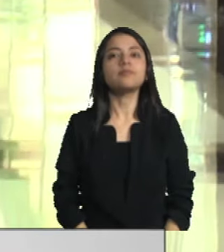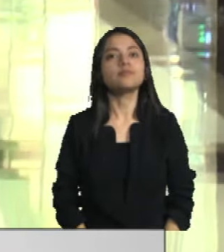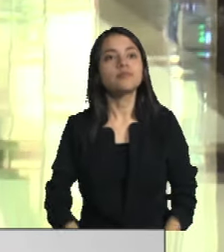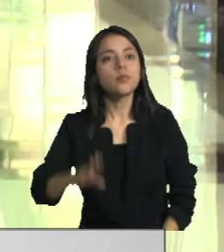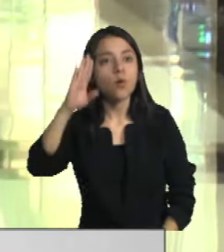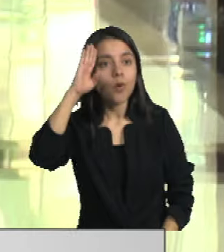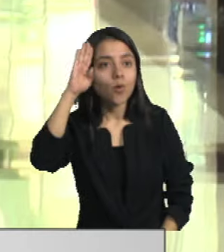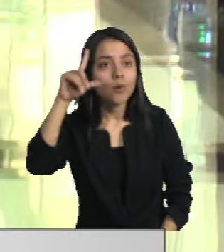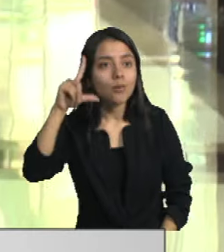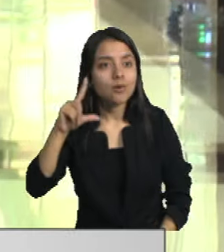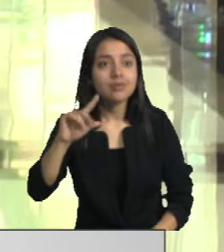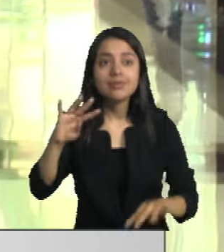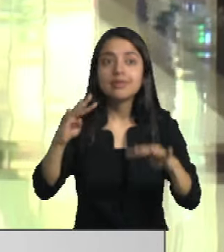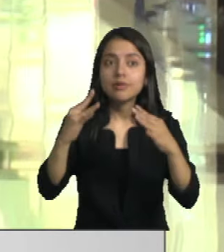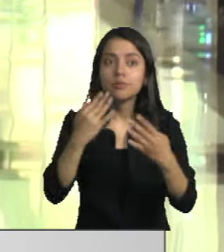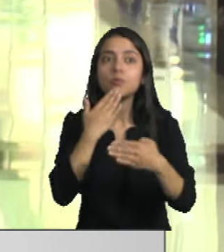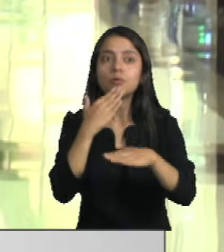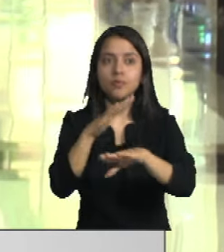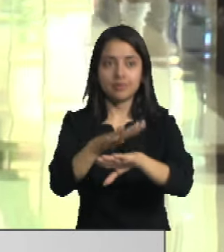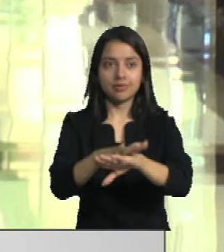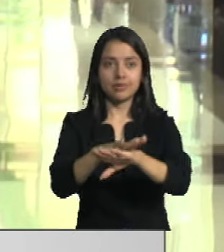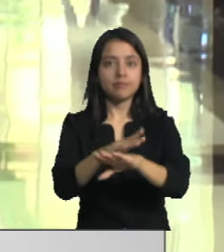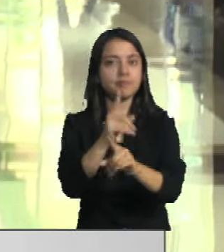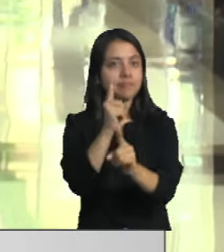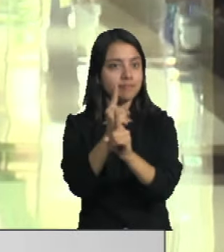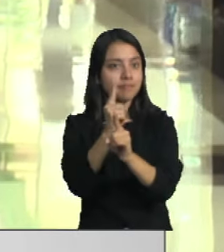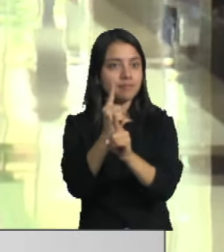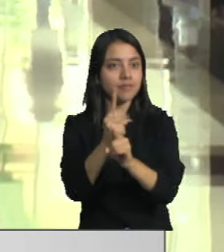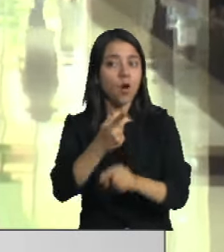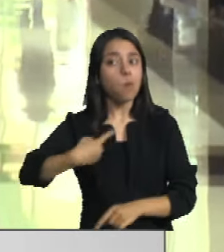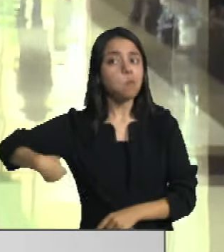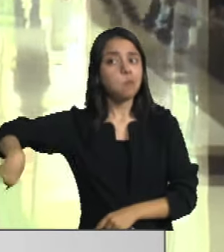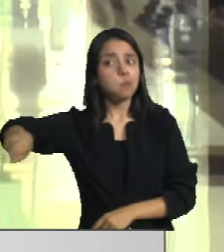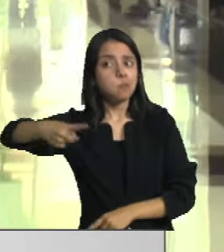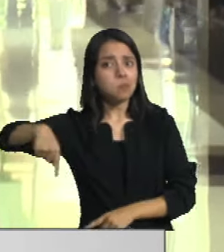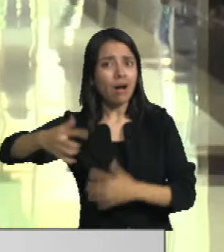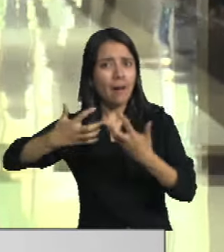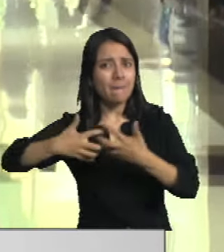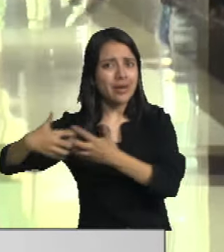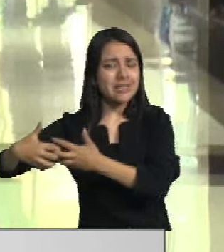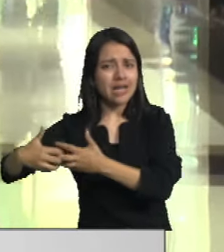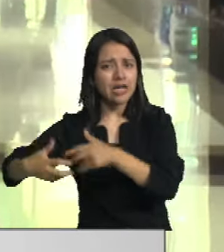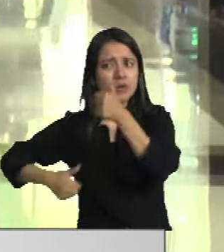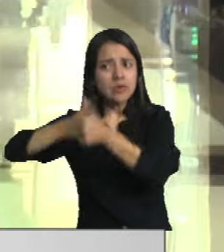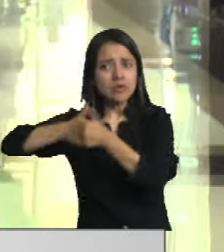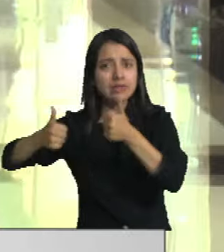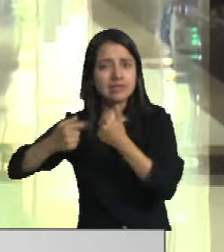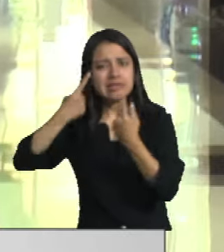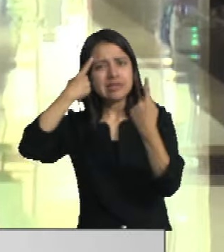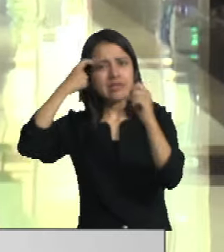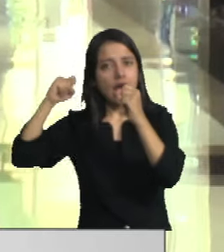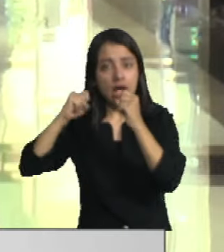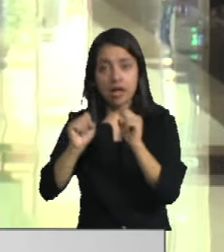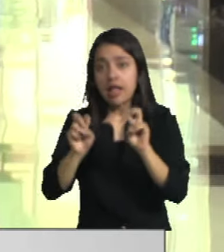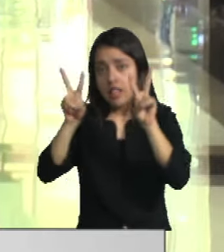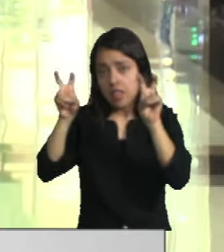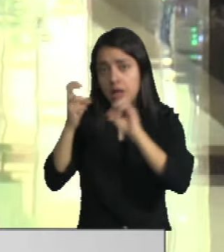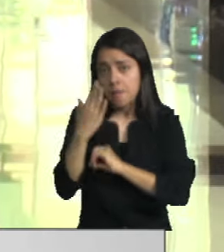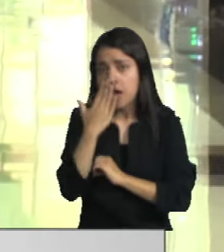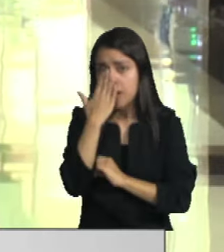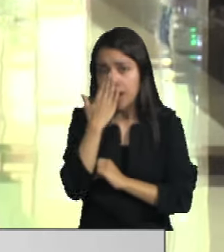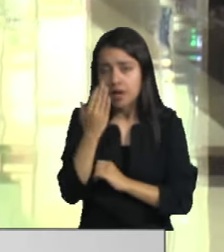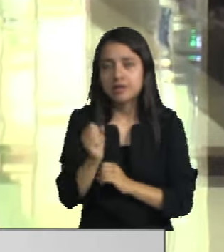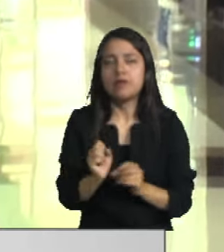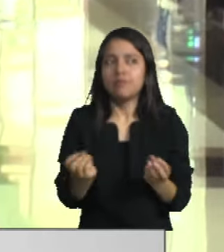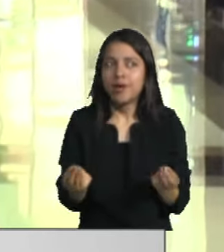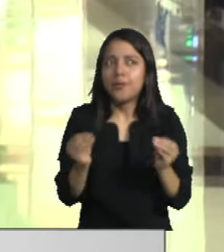Hola Luisa, televidentes, muy buenas tardes. Pues a los empresarios les preocupa no solamente el tema del gas, también la seguridad del orden público que se da en esta región del